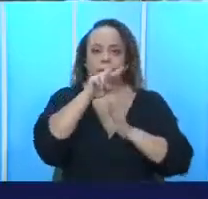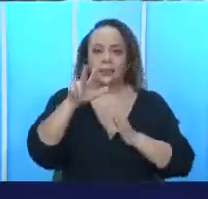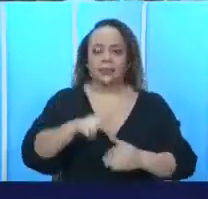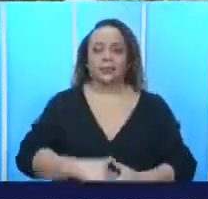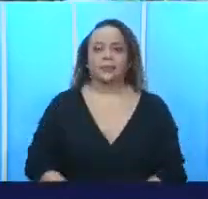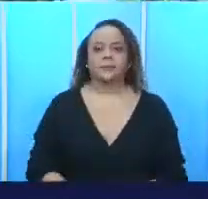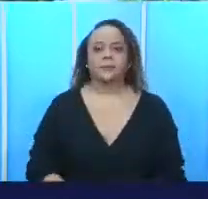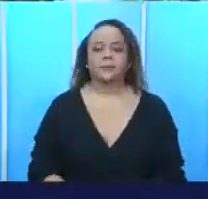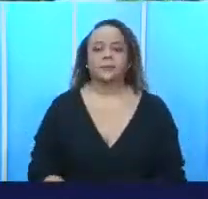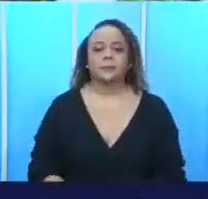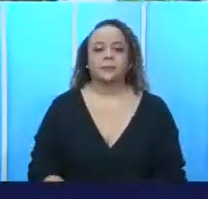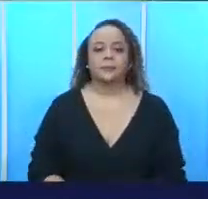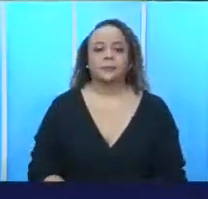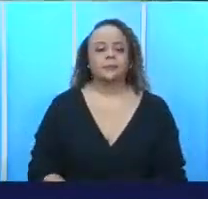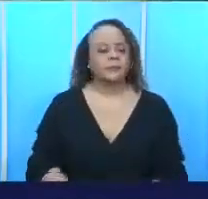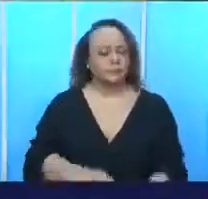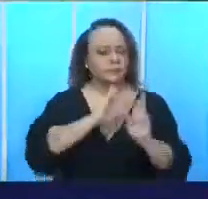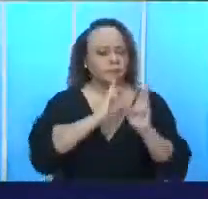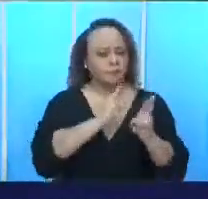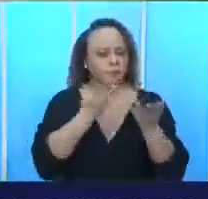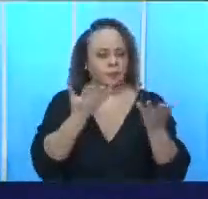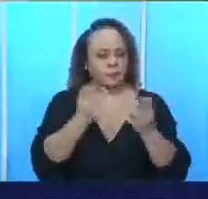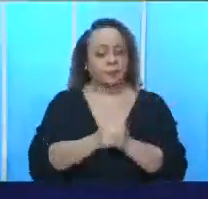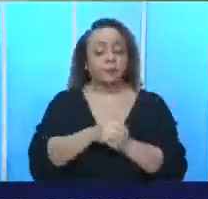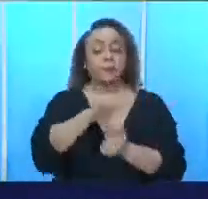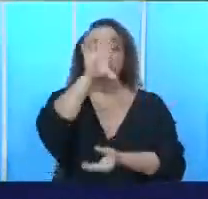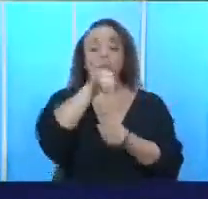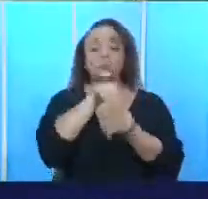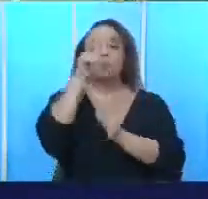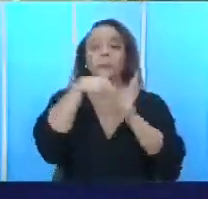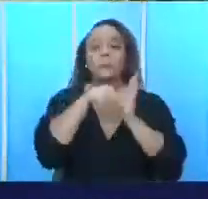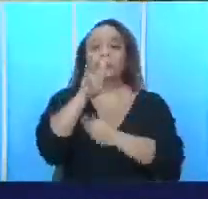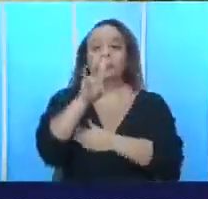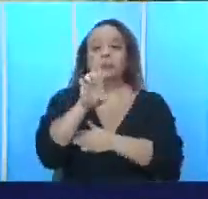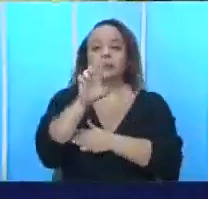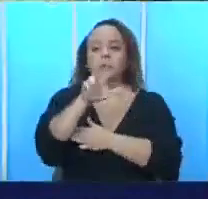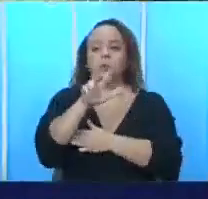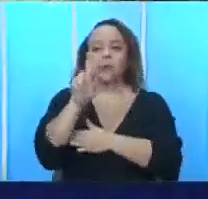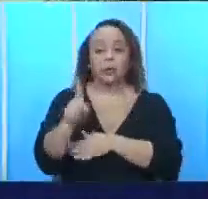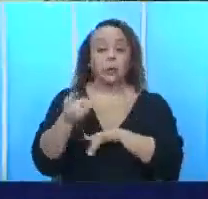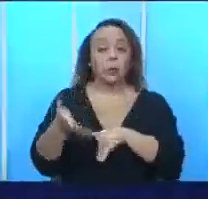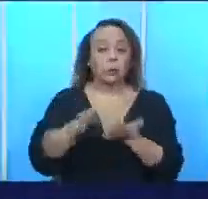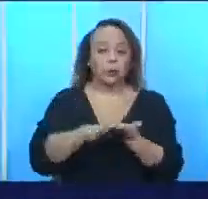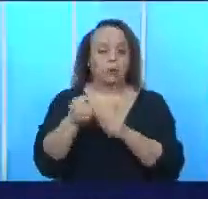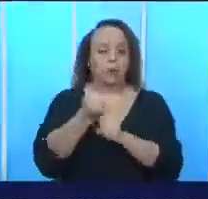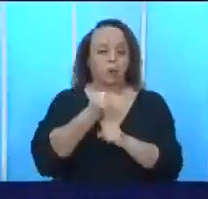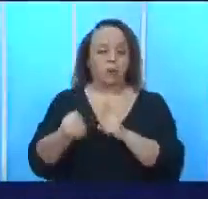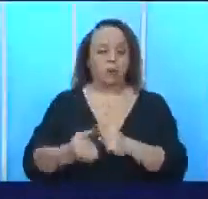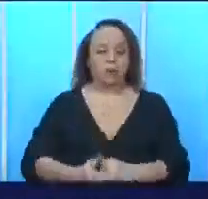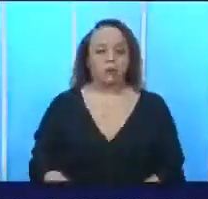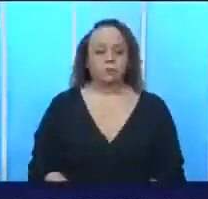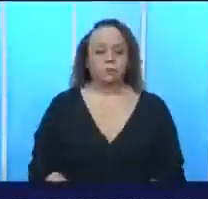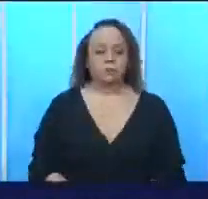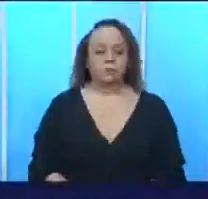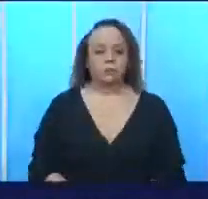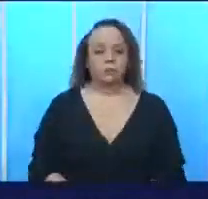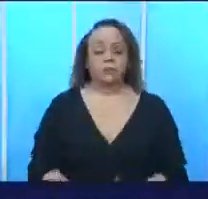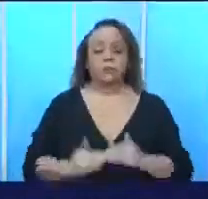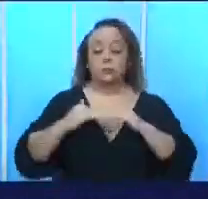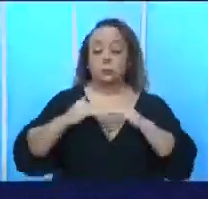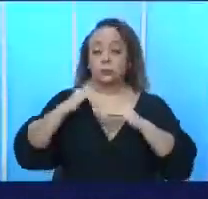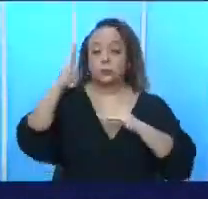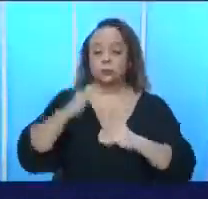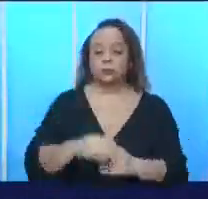2023. Este dejó como resultado un total de 1.731 muertes violentas, con un